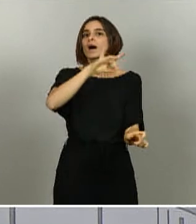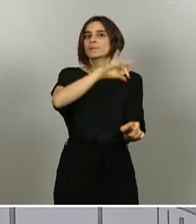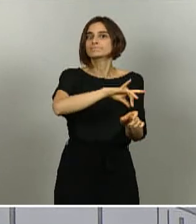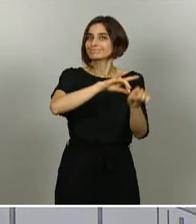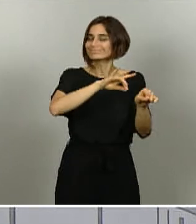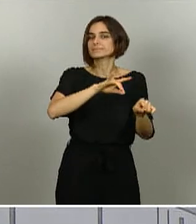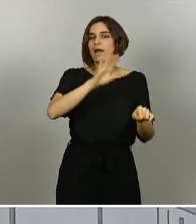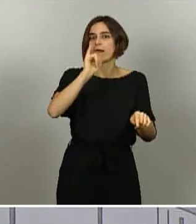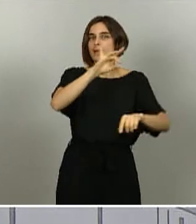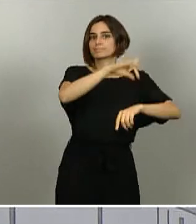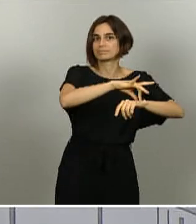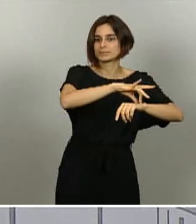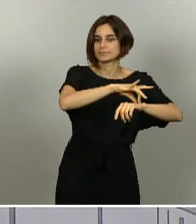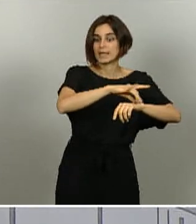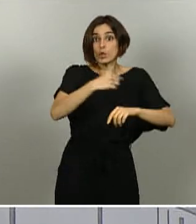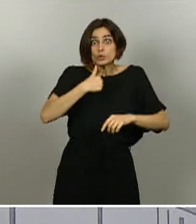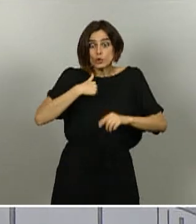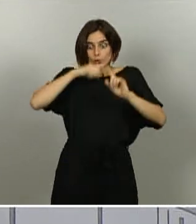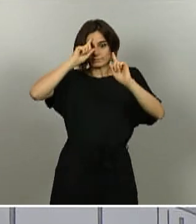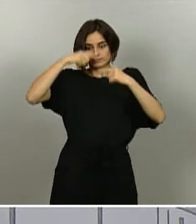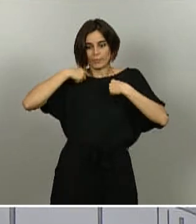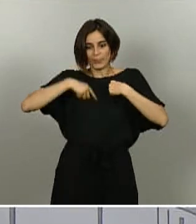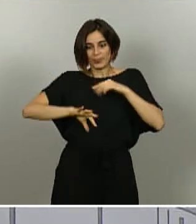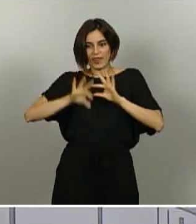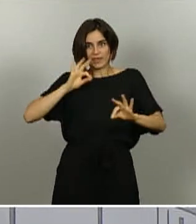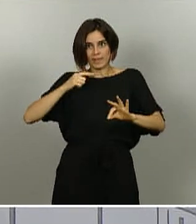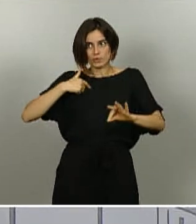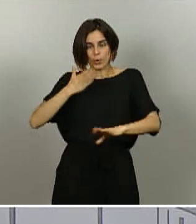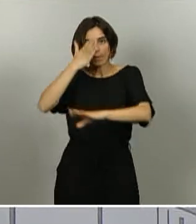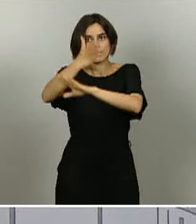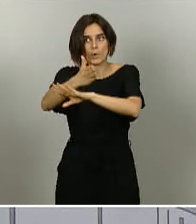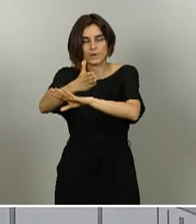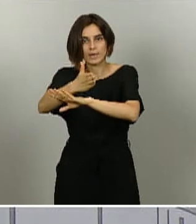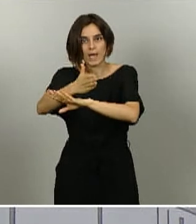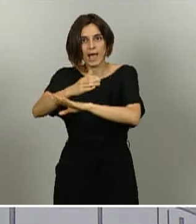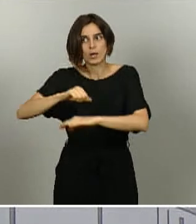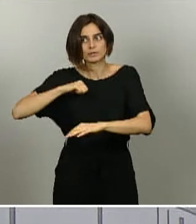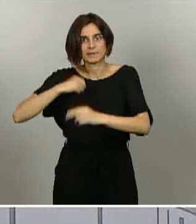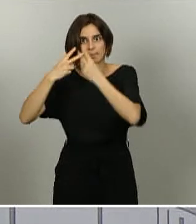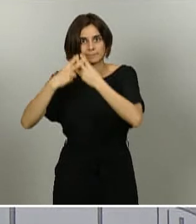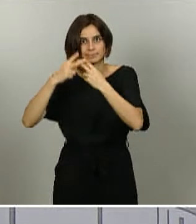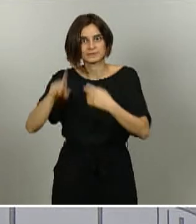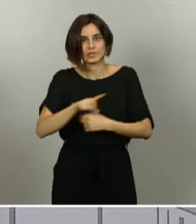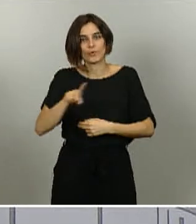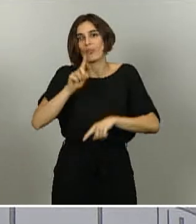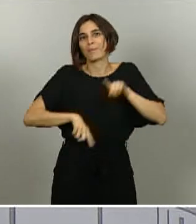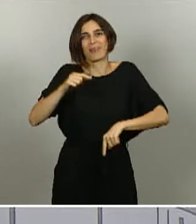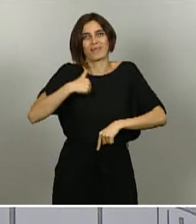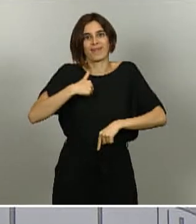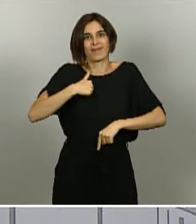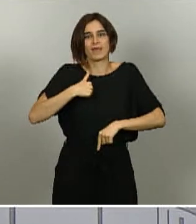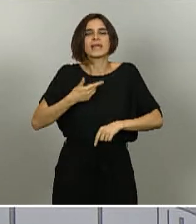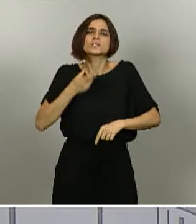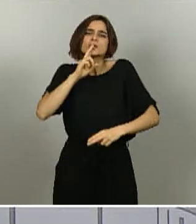sanitarios. Eso implica mucha disciplina, implica que la persona realmente vaya al servicio